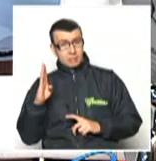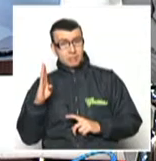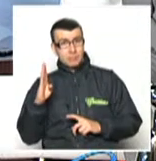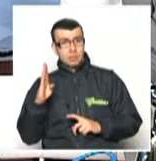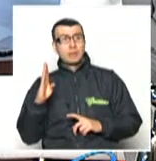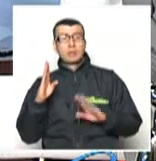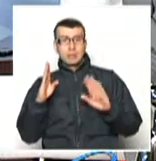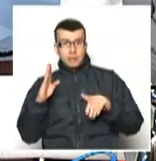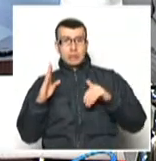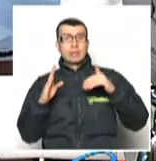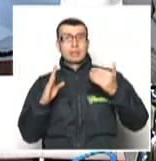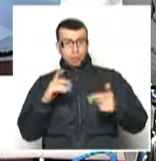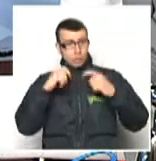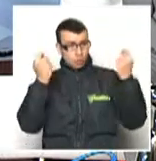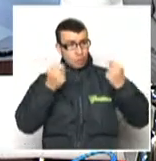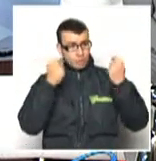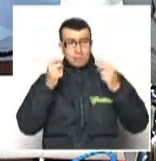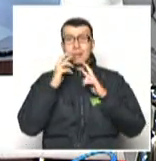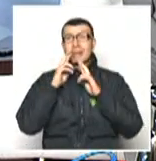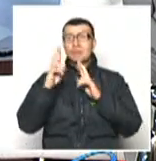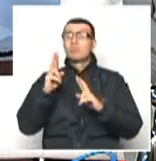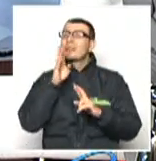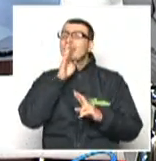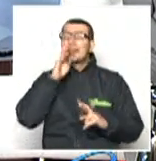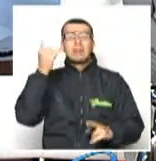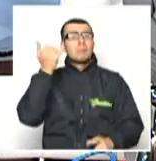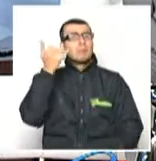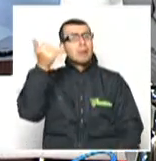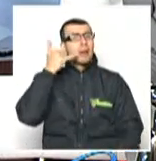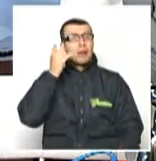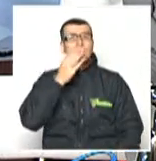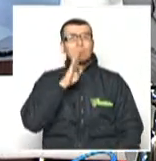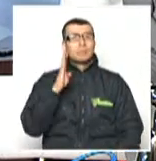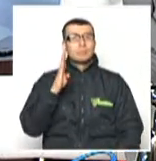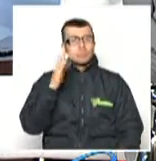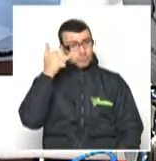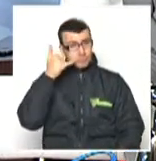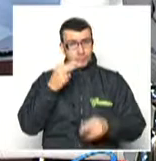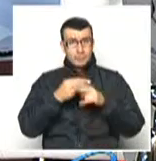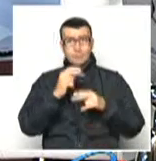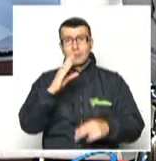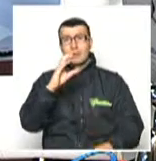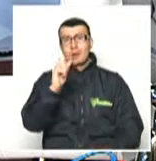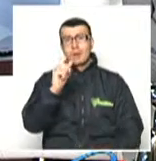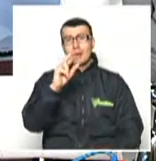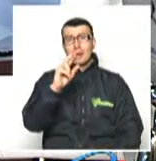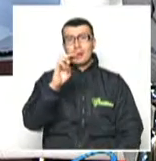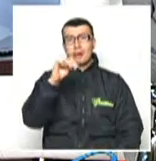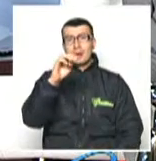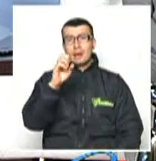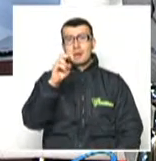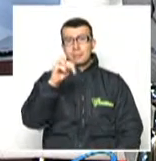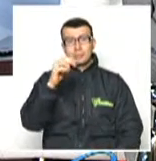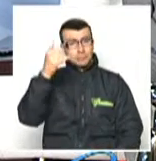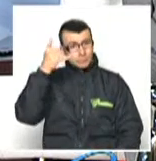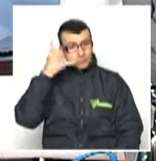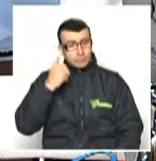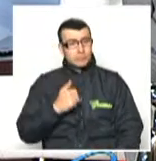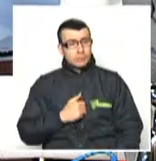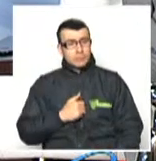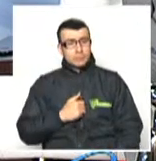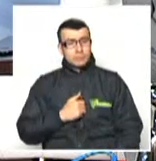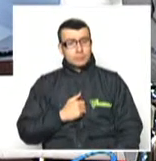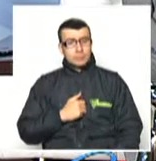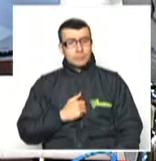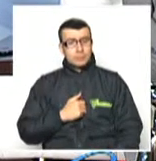comerciales damos la respuesta. ¿Quién está en Barranquilla? Carmen. Carmen, adelante con su pregunta. Mi pregunta es,